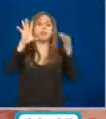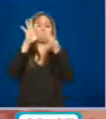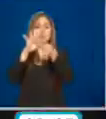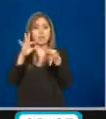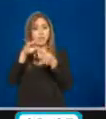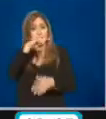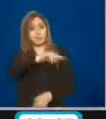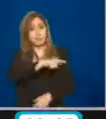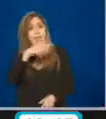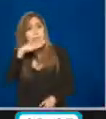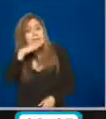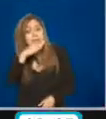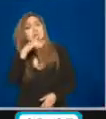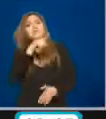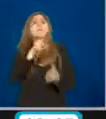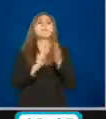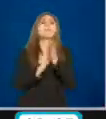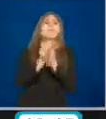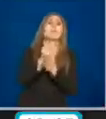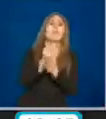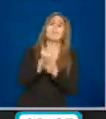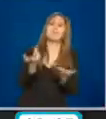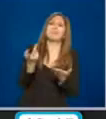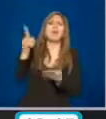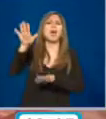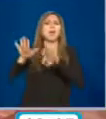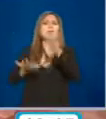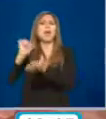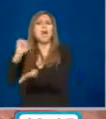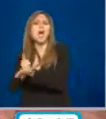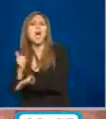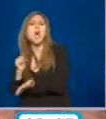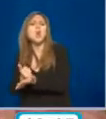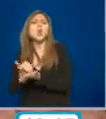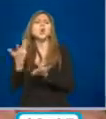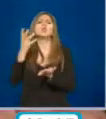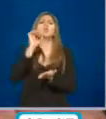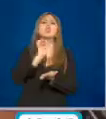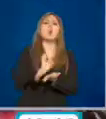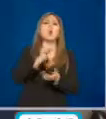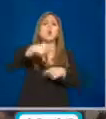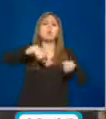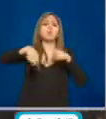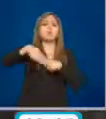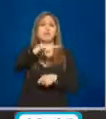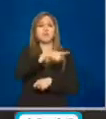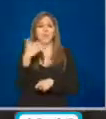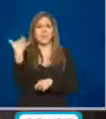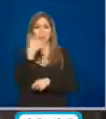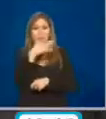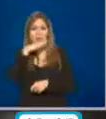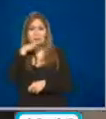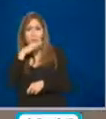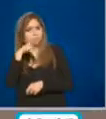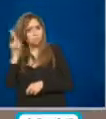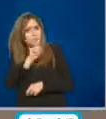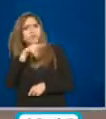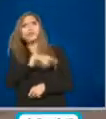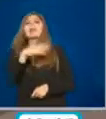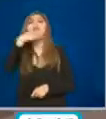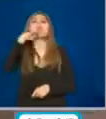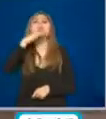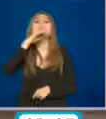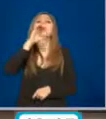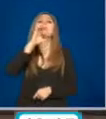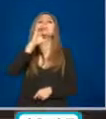elote no es verdura. A veces se lo agregamos al arroz o a los guisados pensando que es verdura y que somos muy nutritivos. Ok. Pero en realidad el elote es un